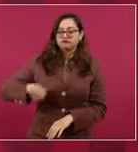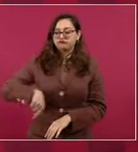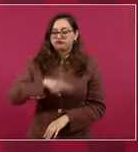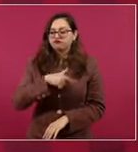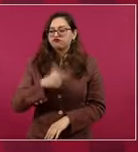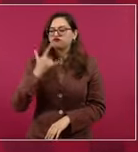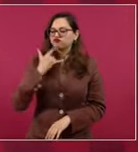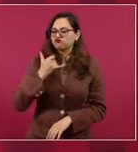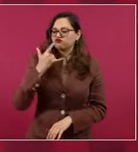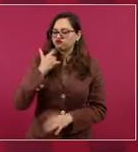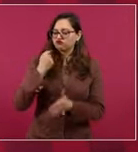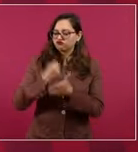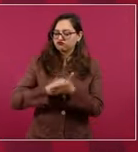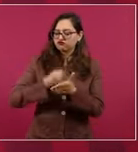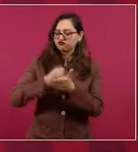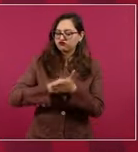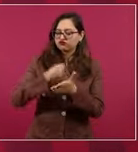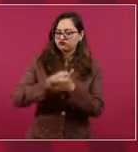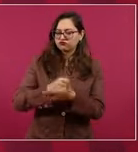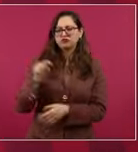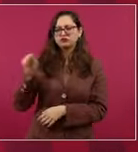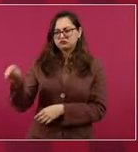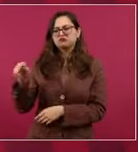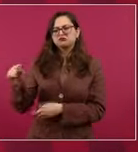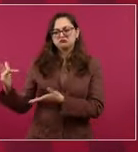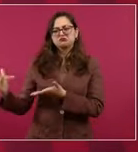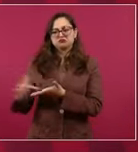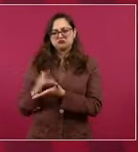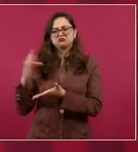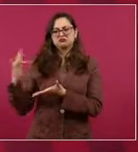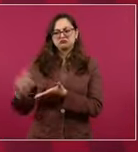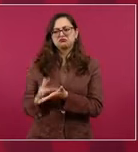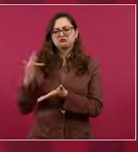apoyaba junto con otros intelectuales,